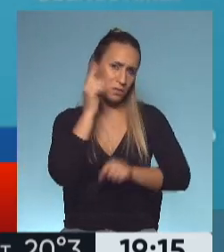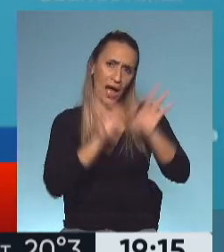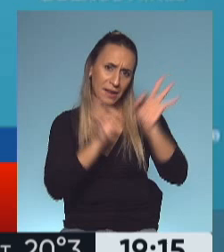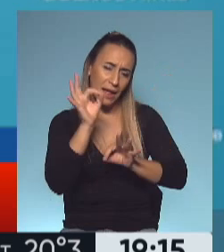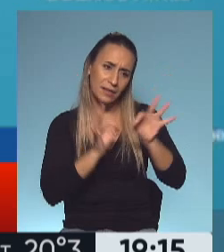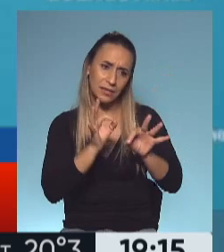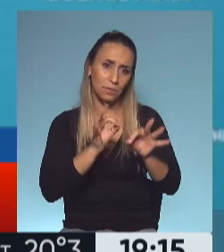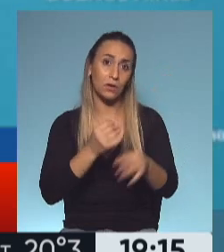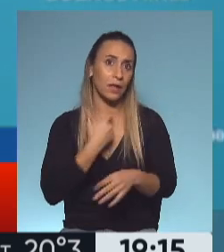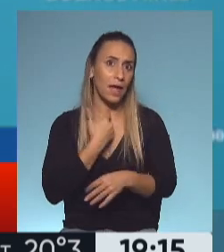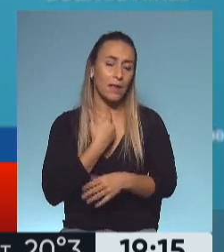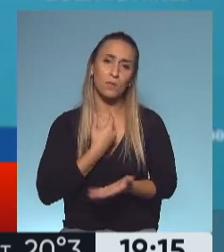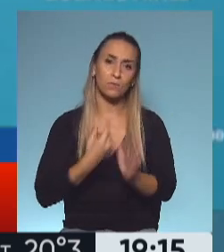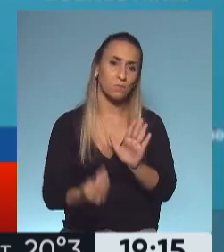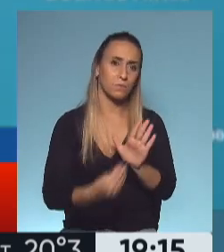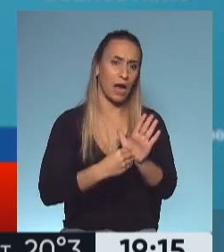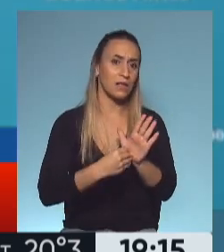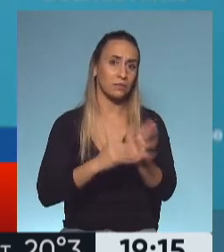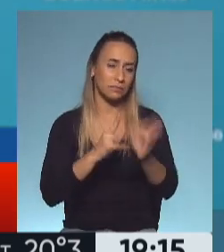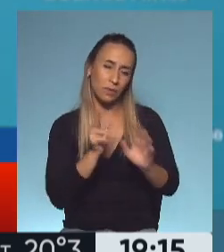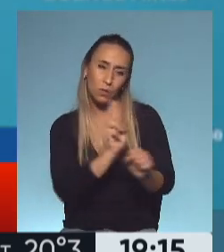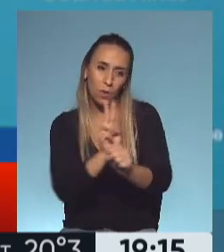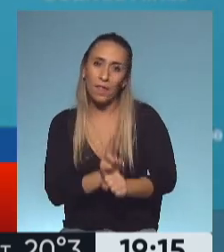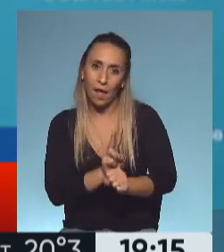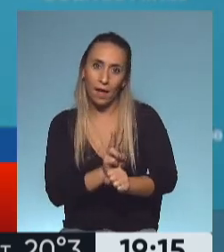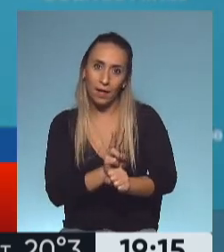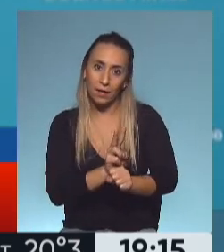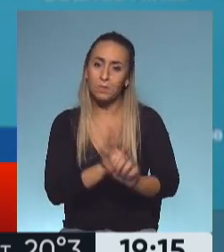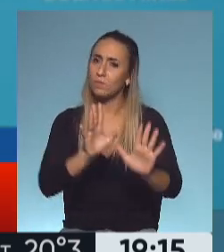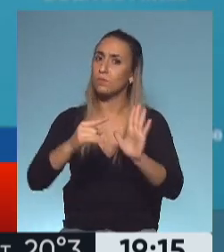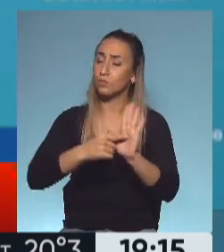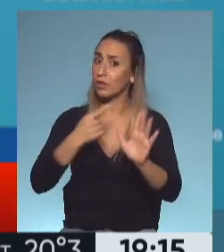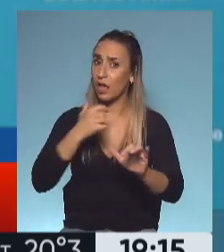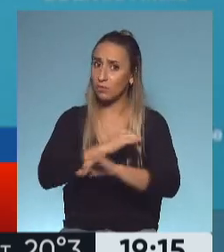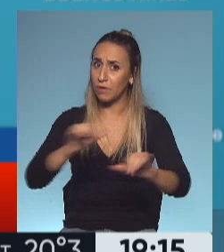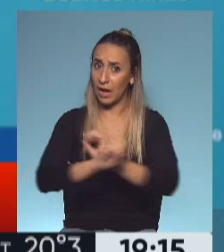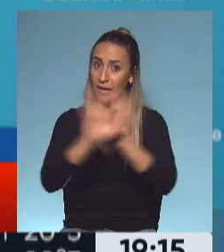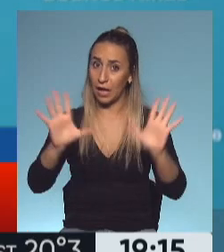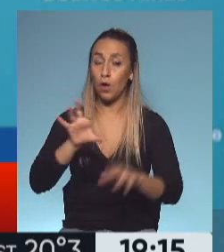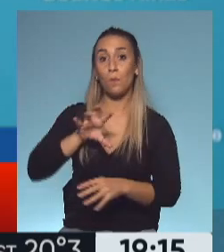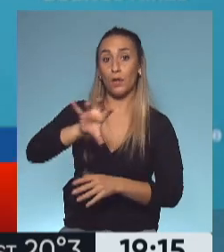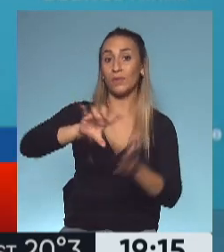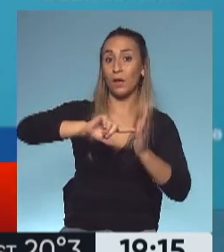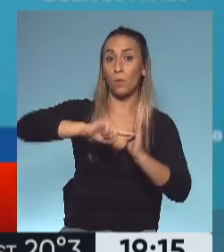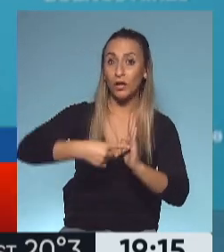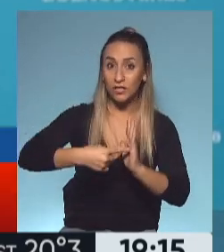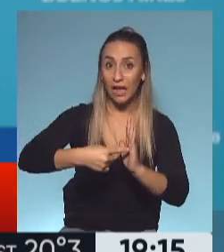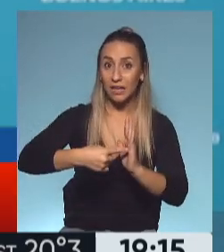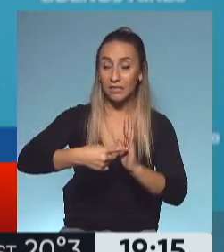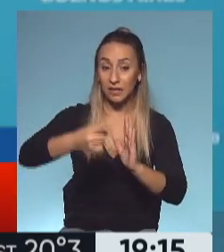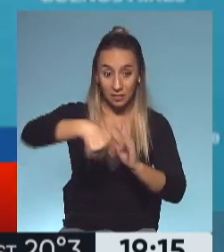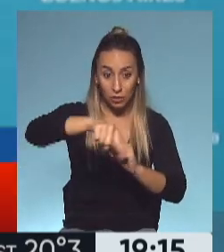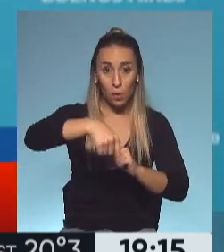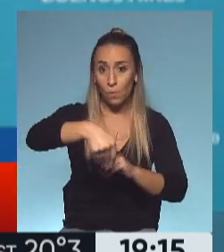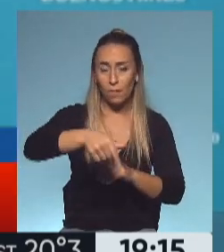aplicar mayores cuidados, pero quiero dejar muy claro lo siguiente: la provincia de Buenos Aires va a respetar